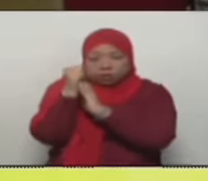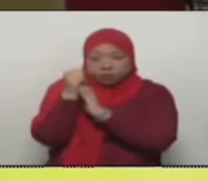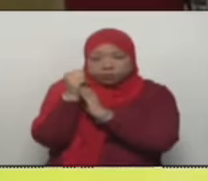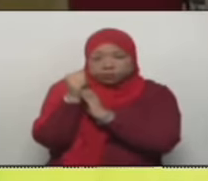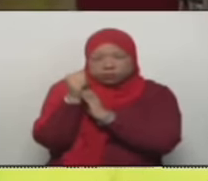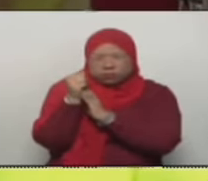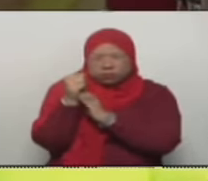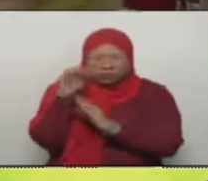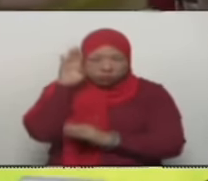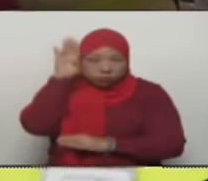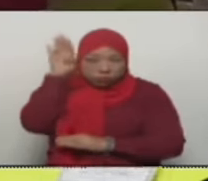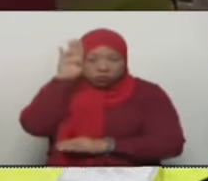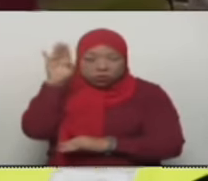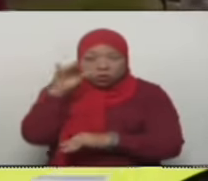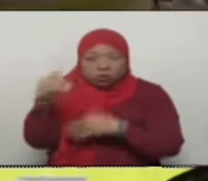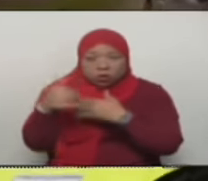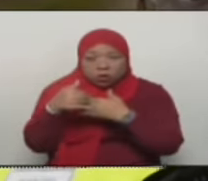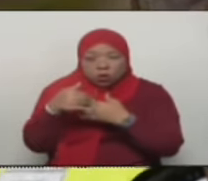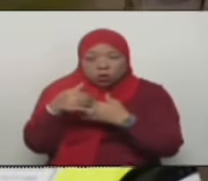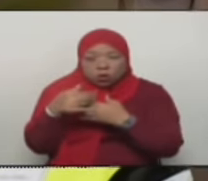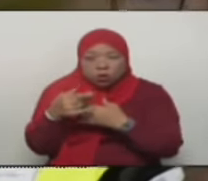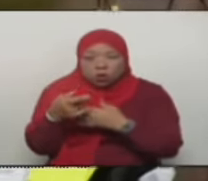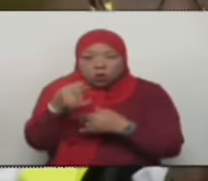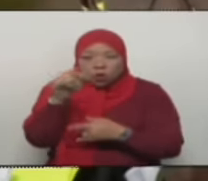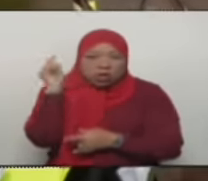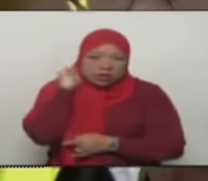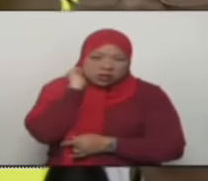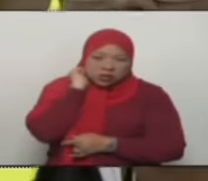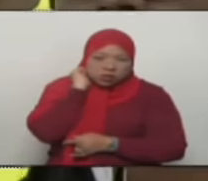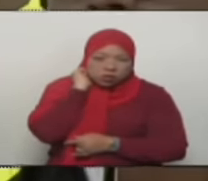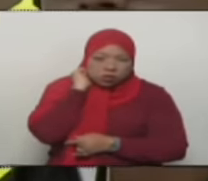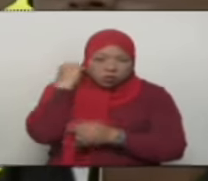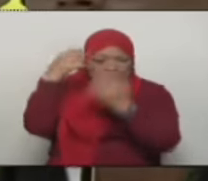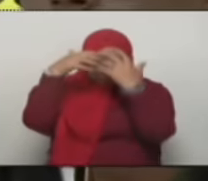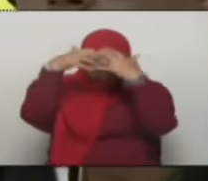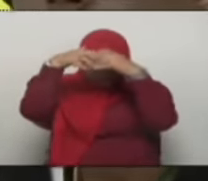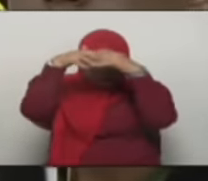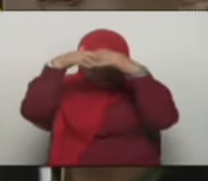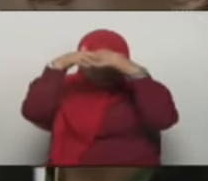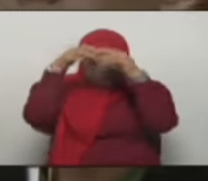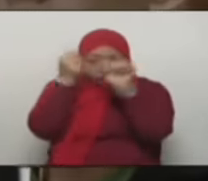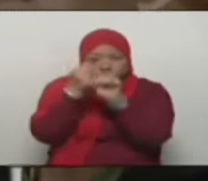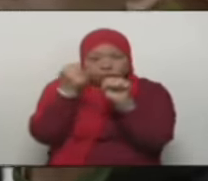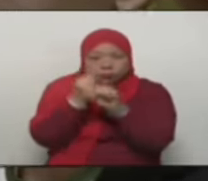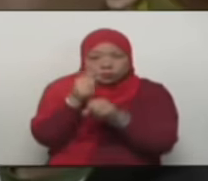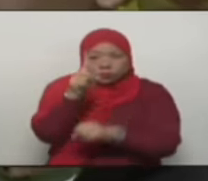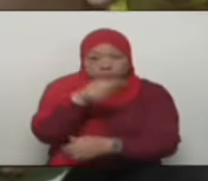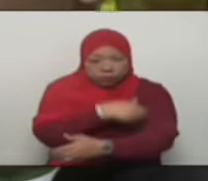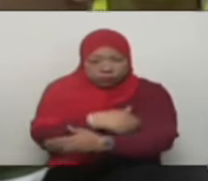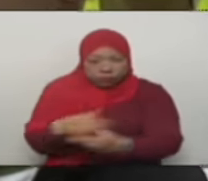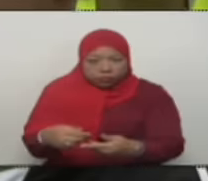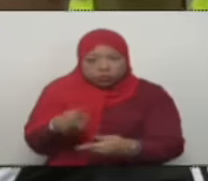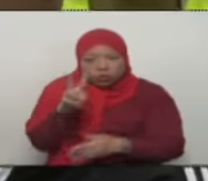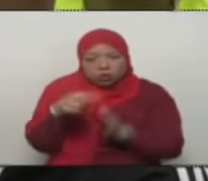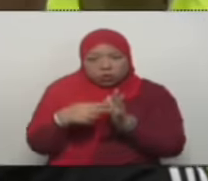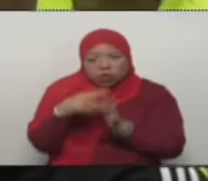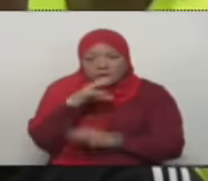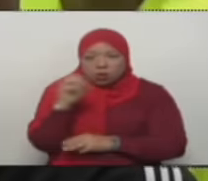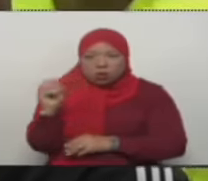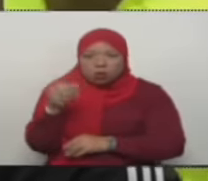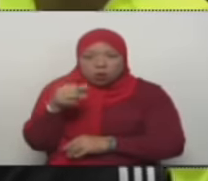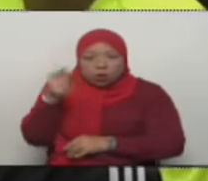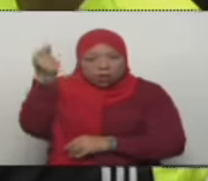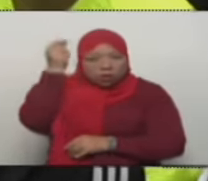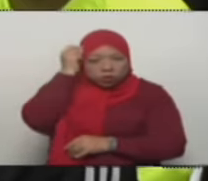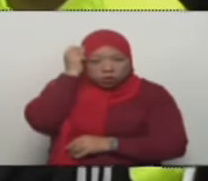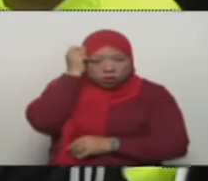es ponerle a los seres humanos un chip en el cerebro. Y ya 1 millón de personas en el año 2050 van a tener